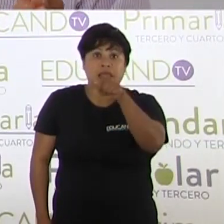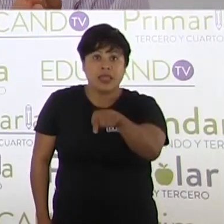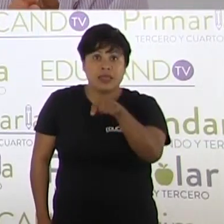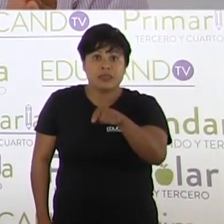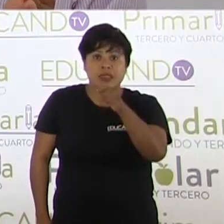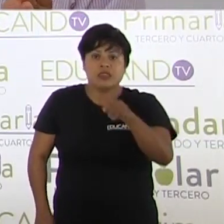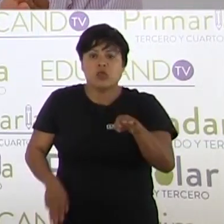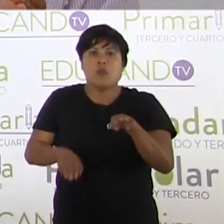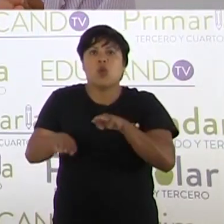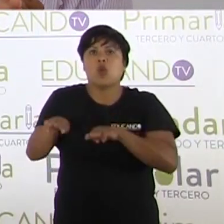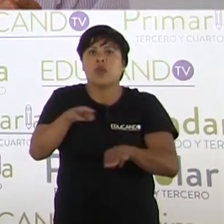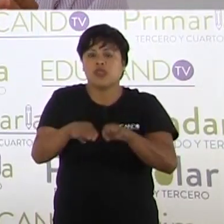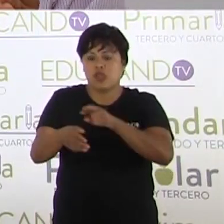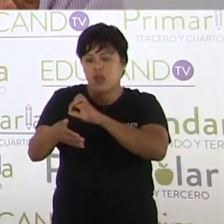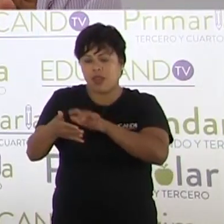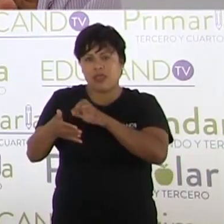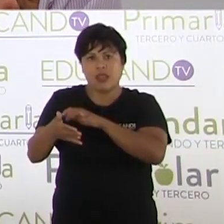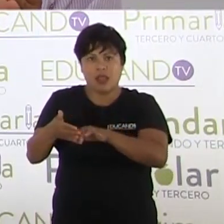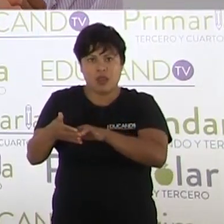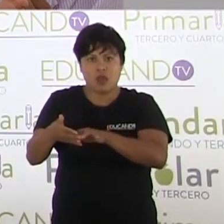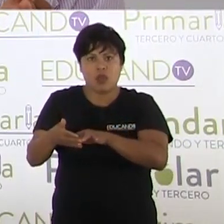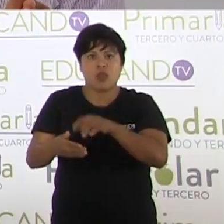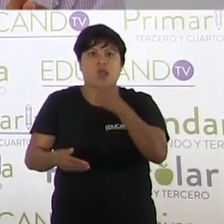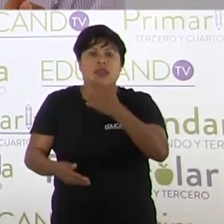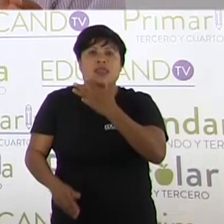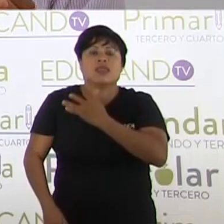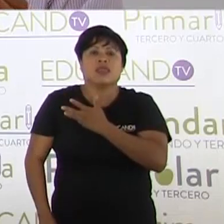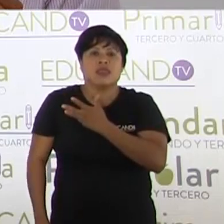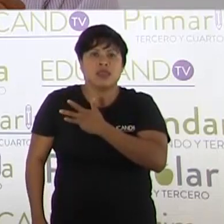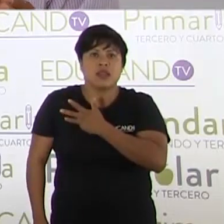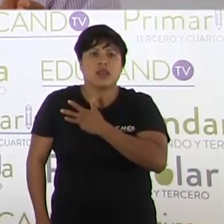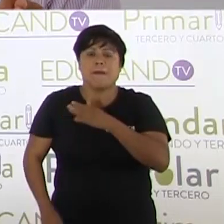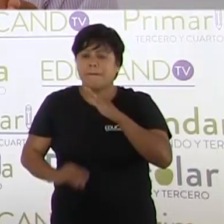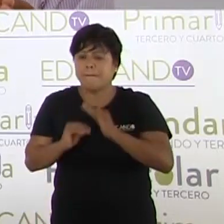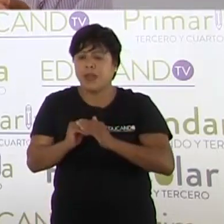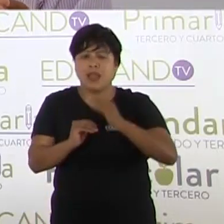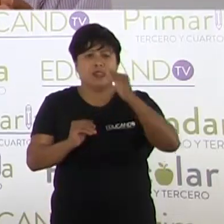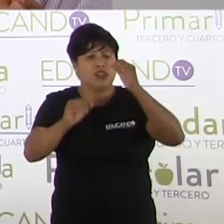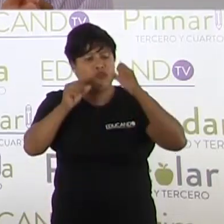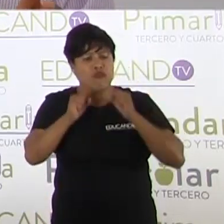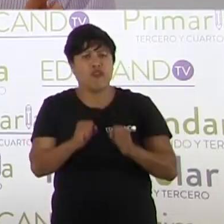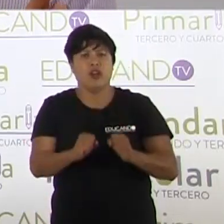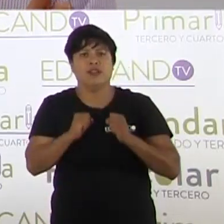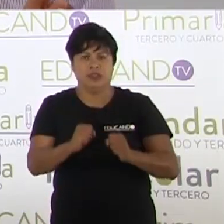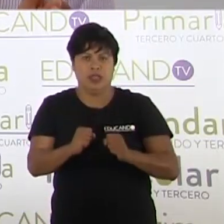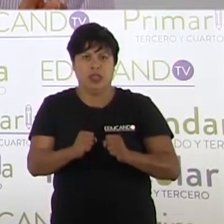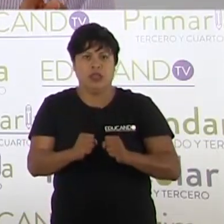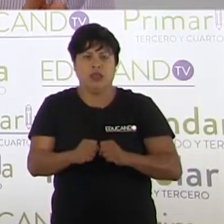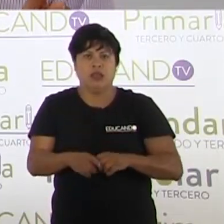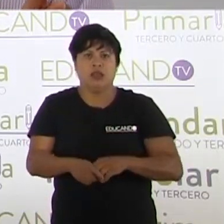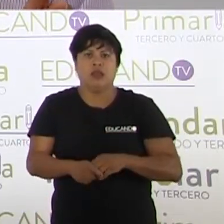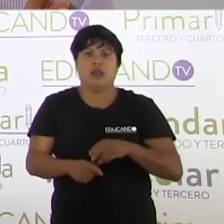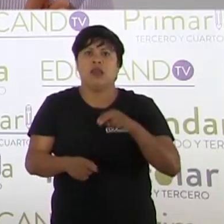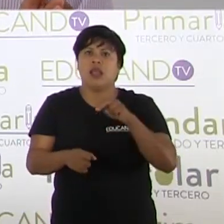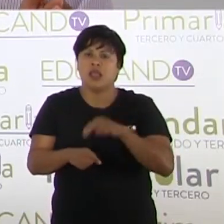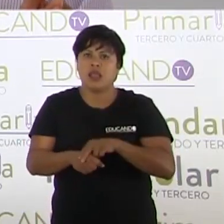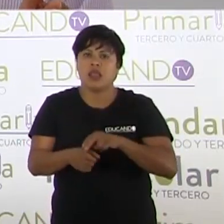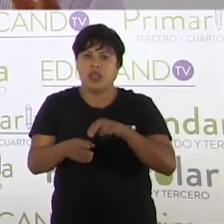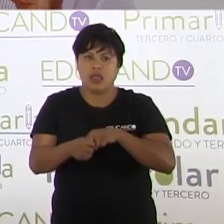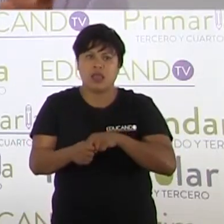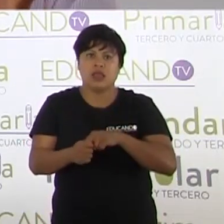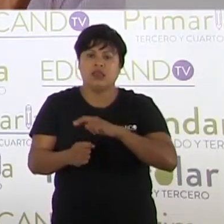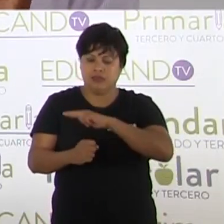de los movimientos literarios que van a tener mayor fuerza en